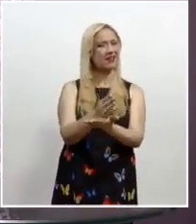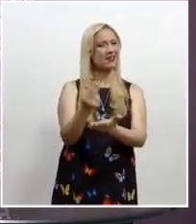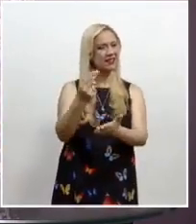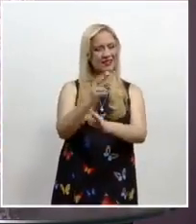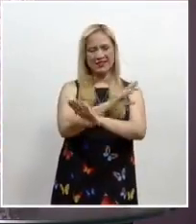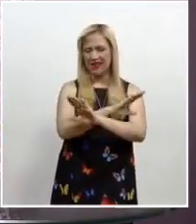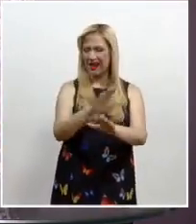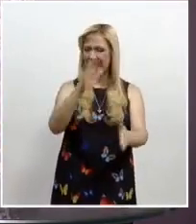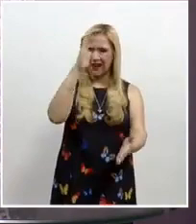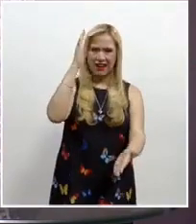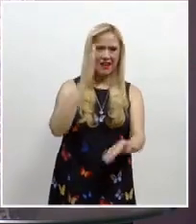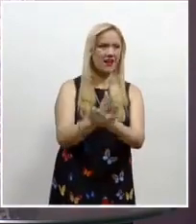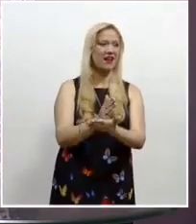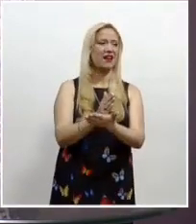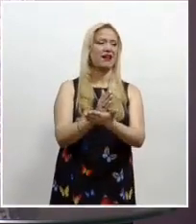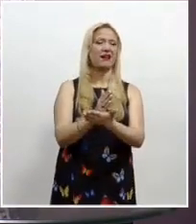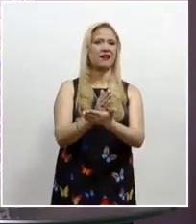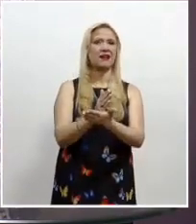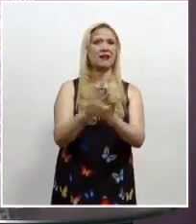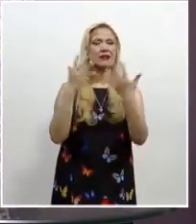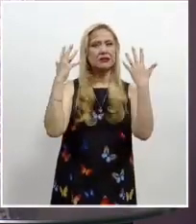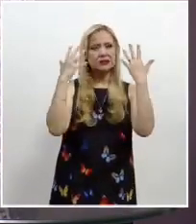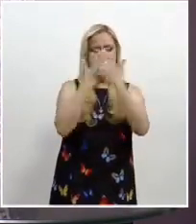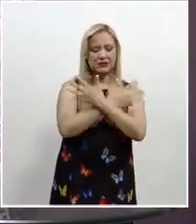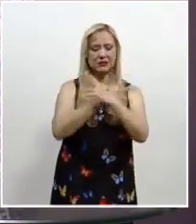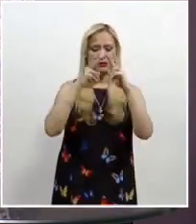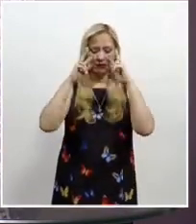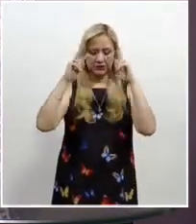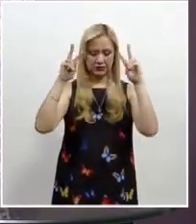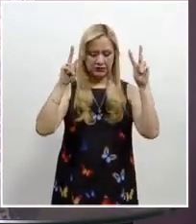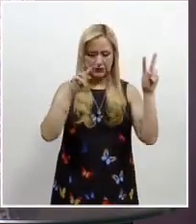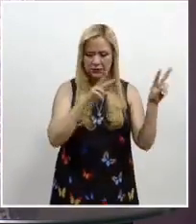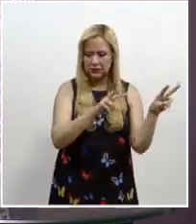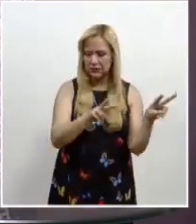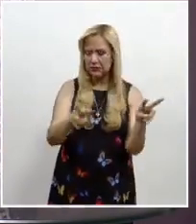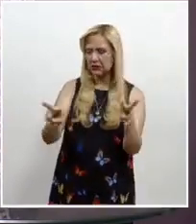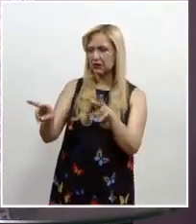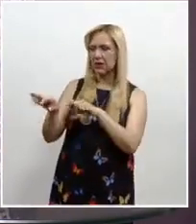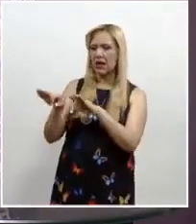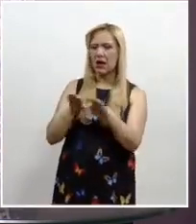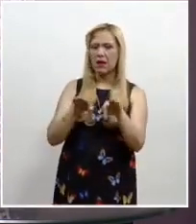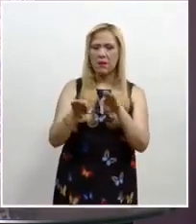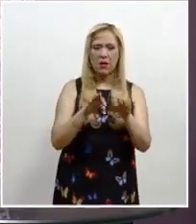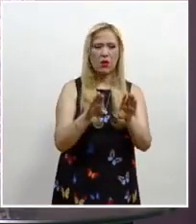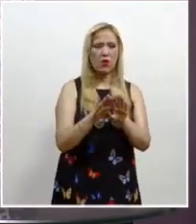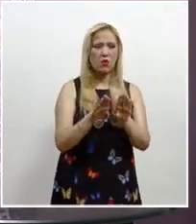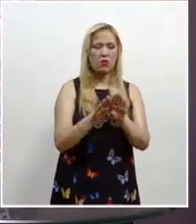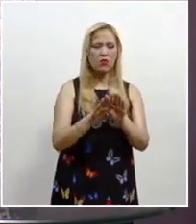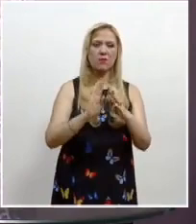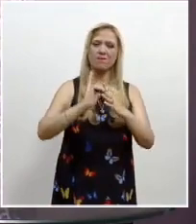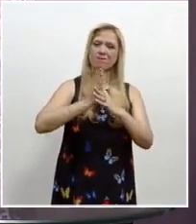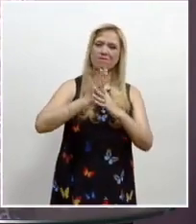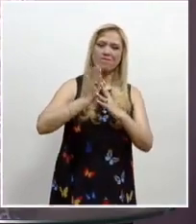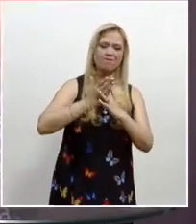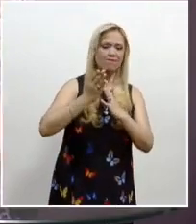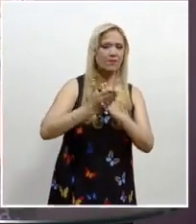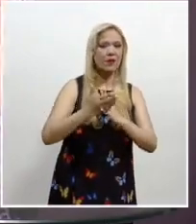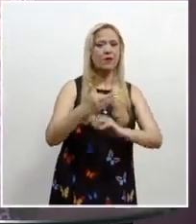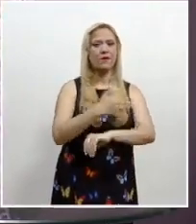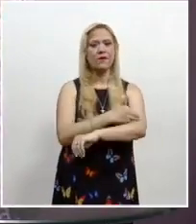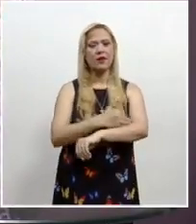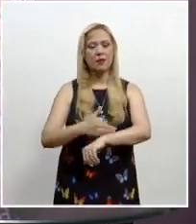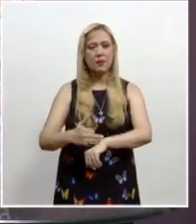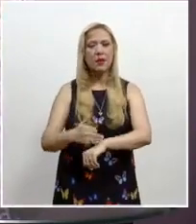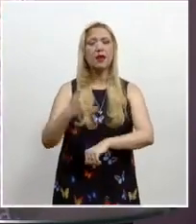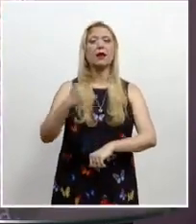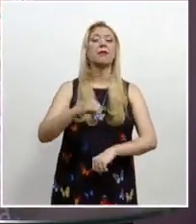que realmente pues reconozcamos el trabajo, lo redistribuyamos, no solo en la familia, pero también con